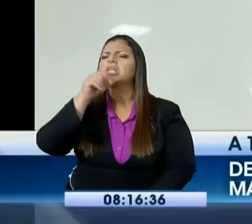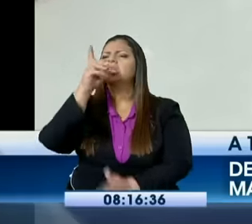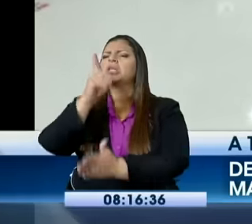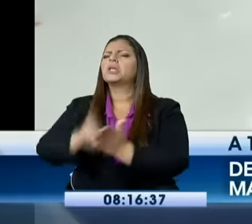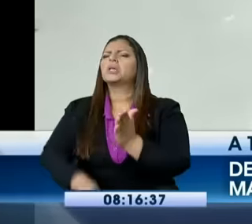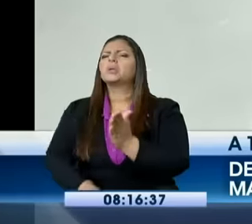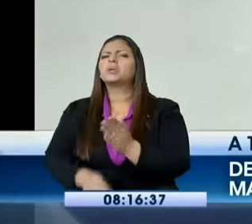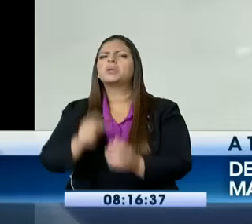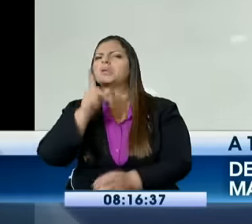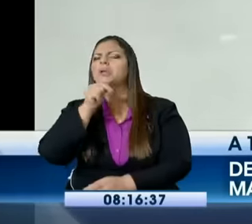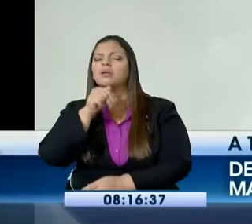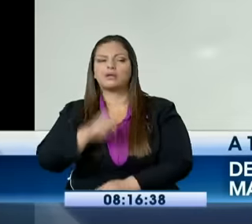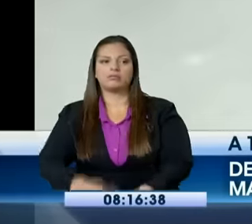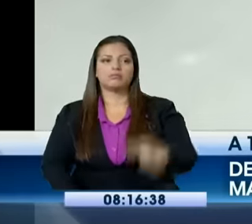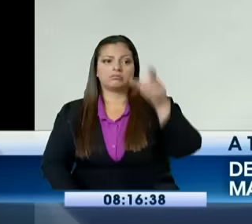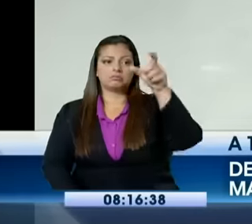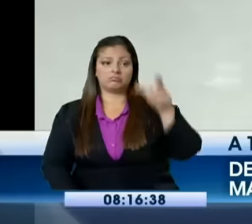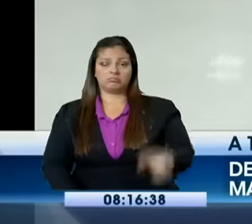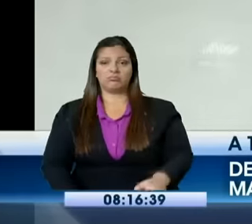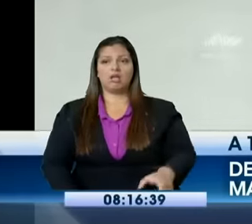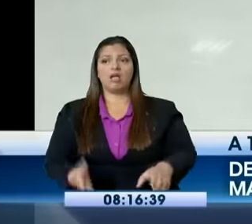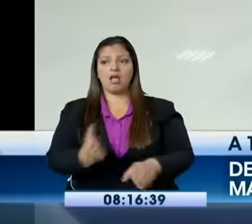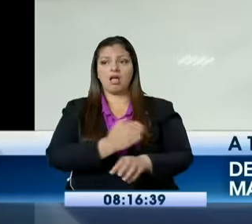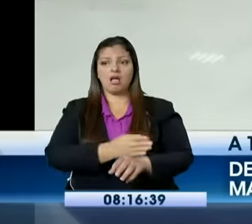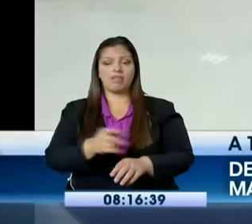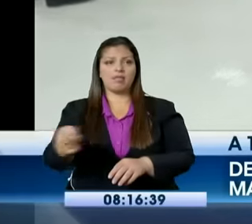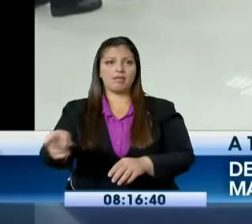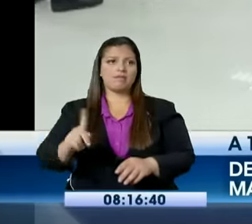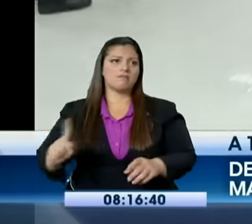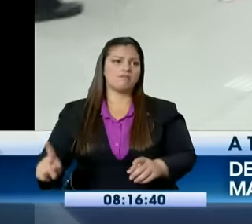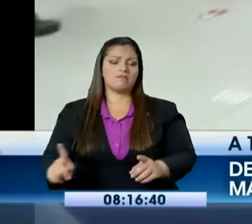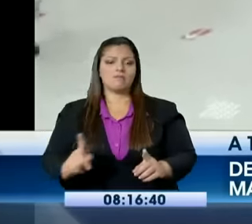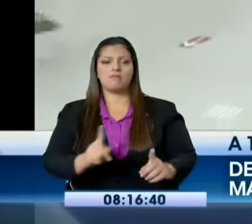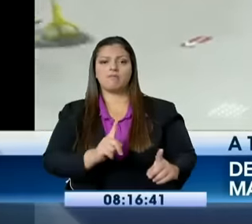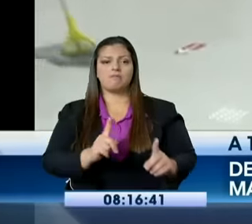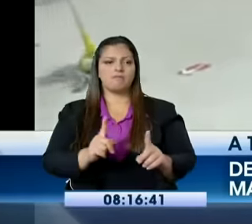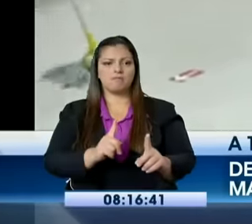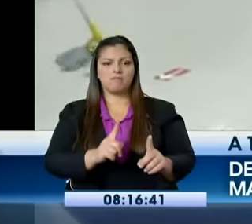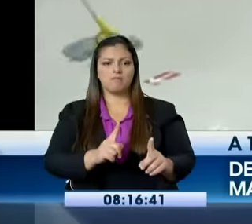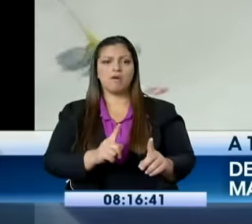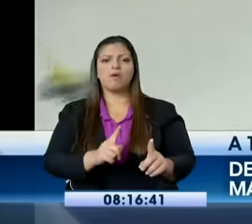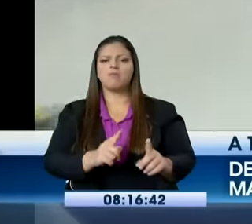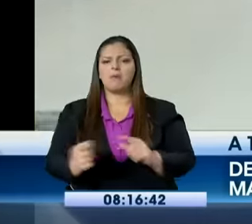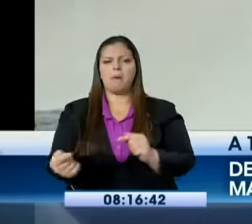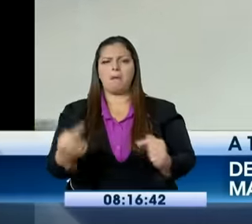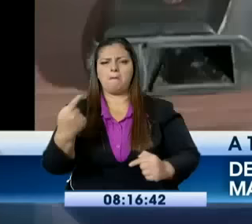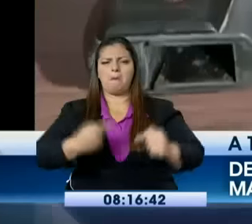denuncia, manifiesta que por una discusión que han mantenido ha rastrillado el arma